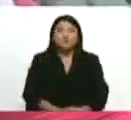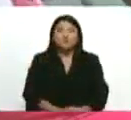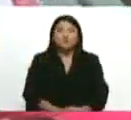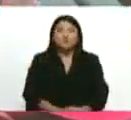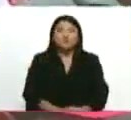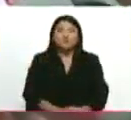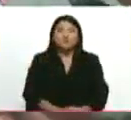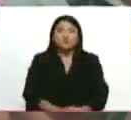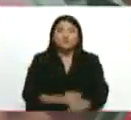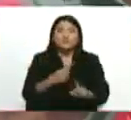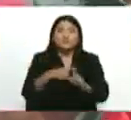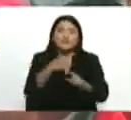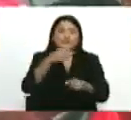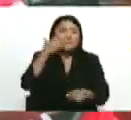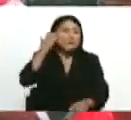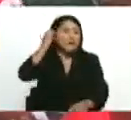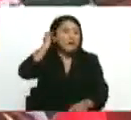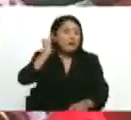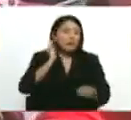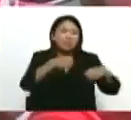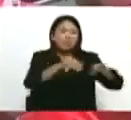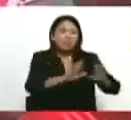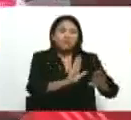la inhabilitación que tienen no es de ahorita.